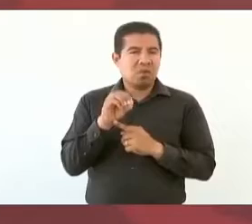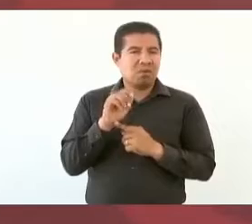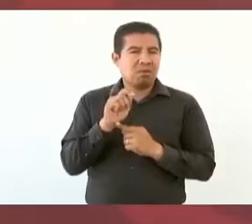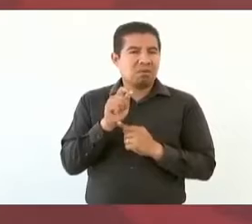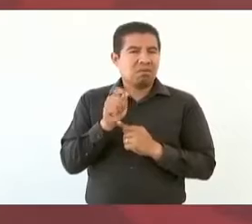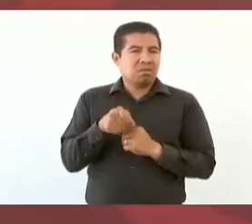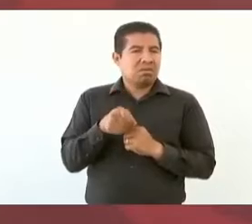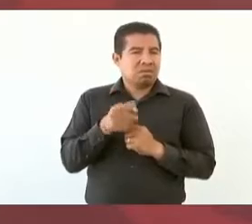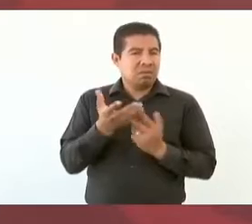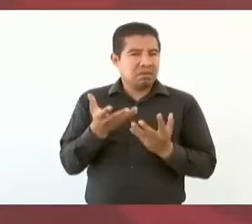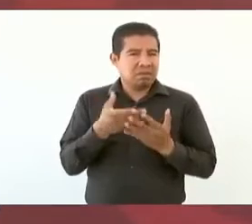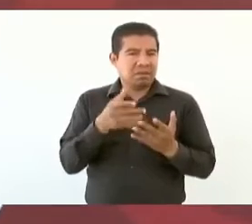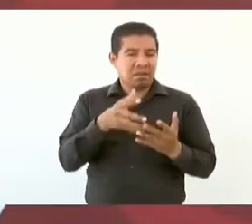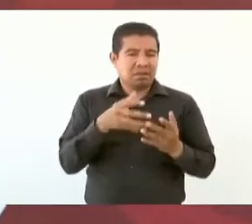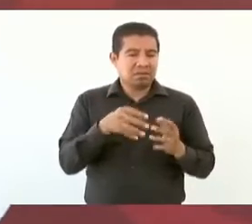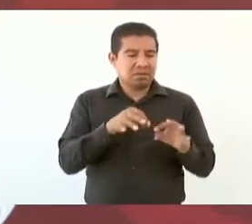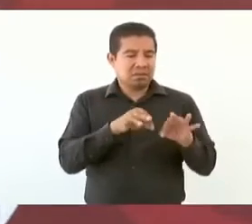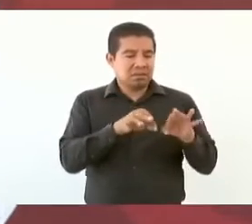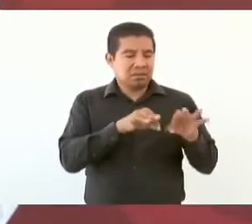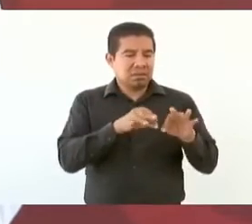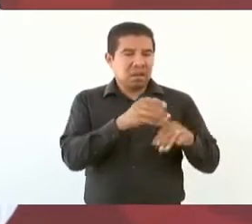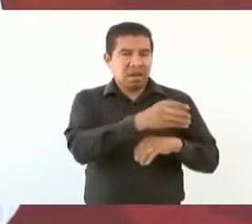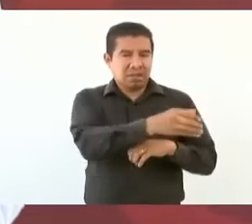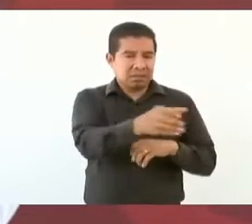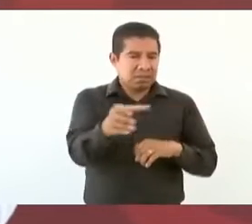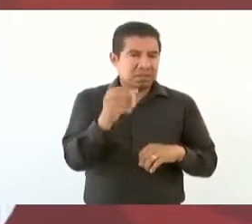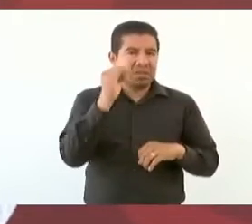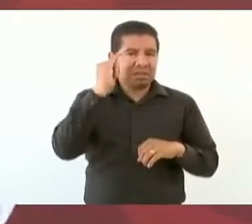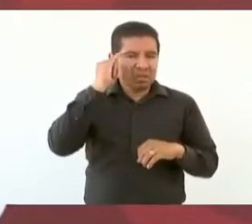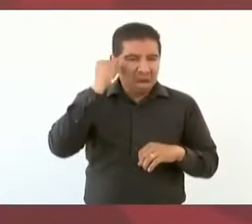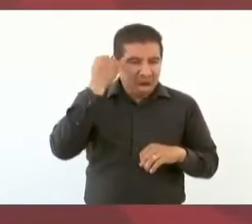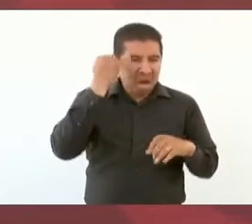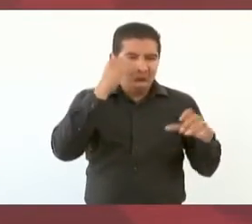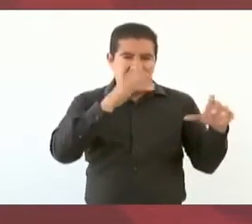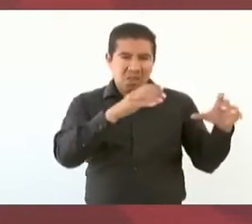donde el trabajador, el campesino, el indígena